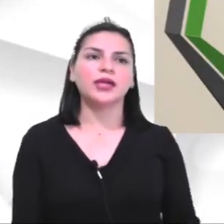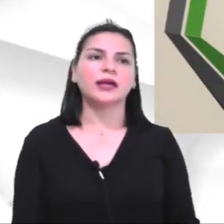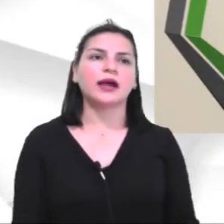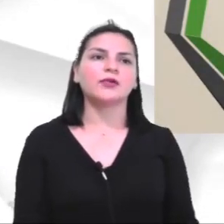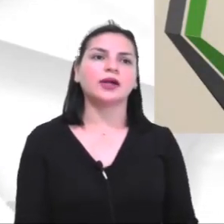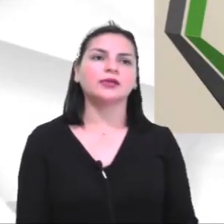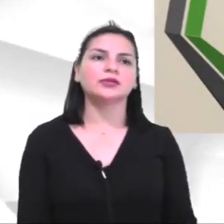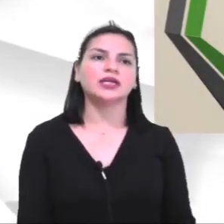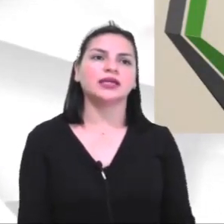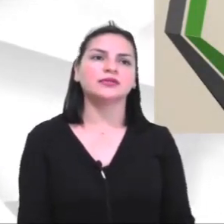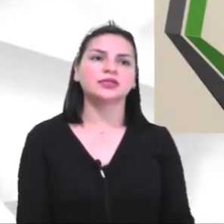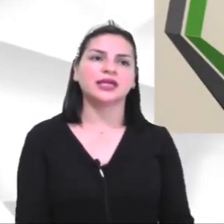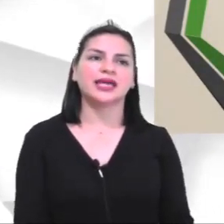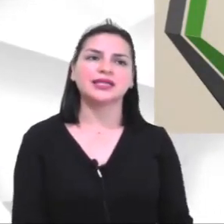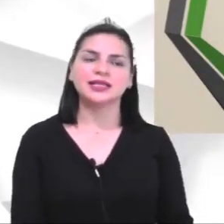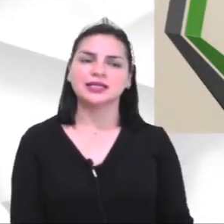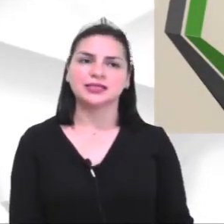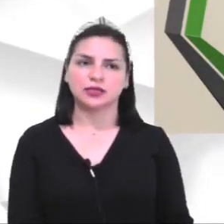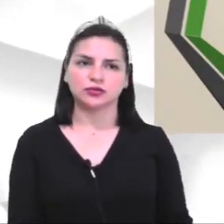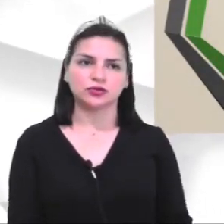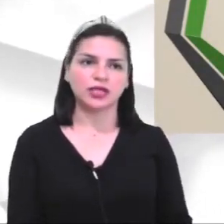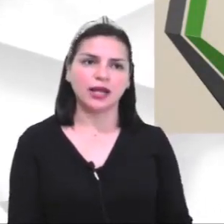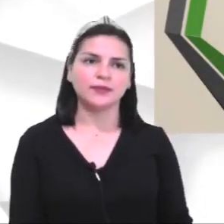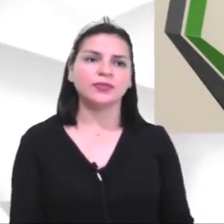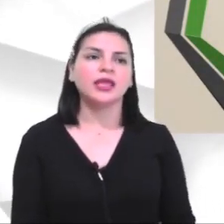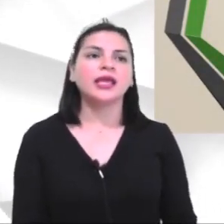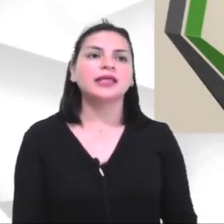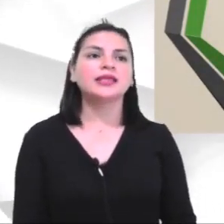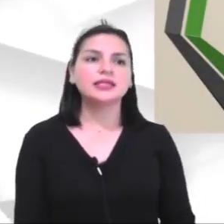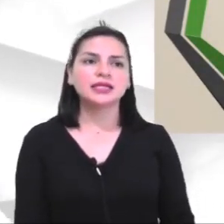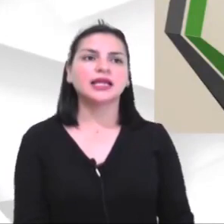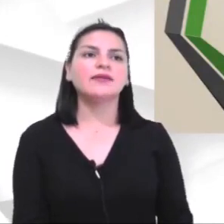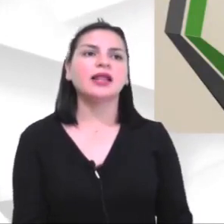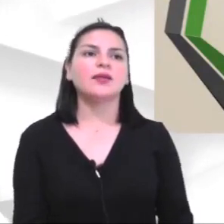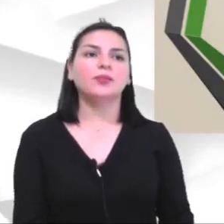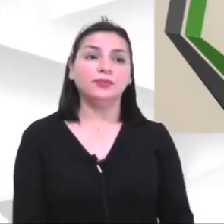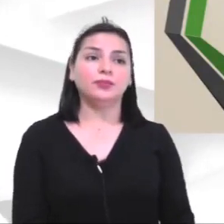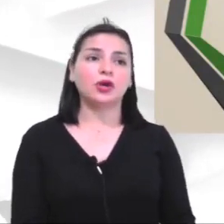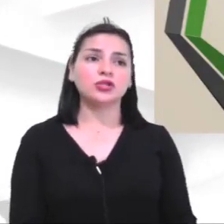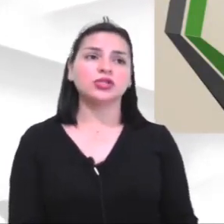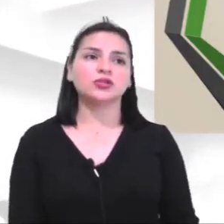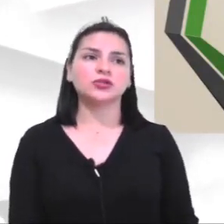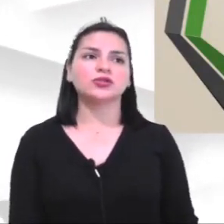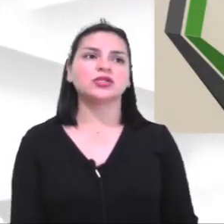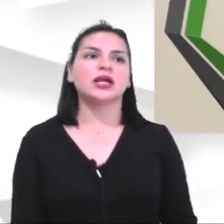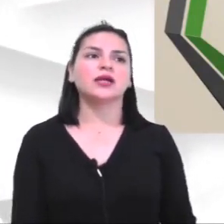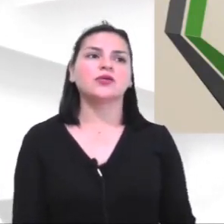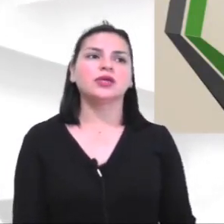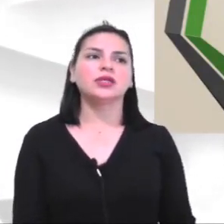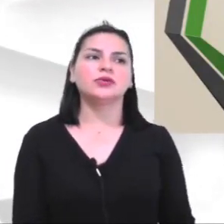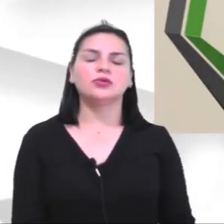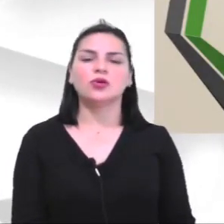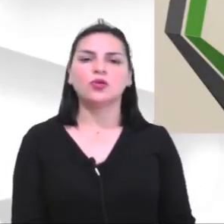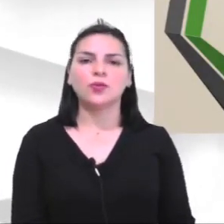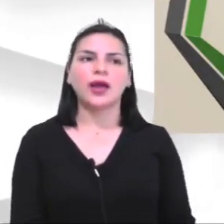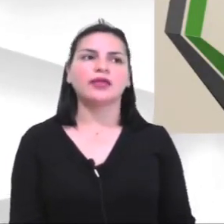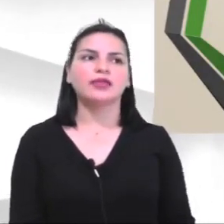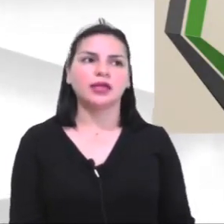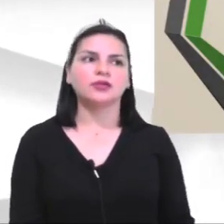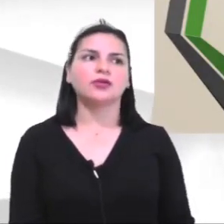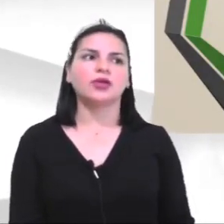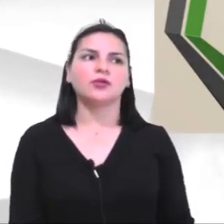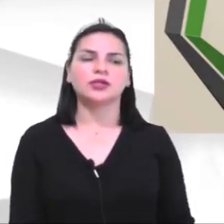Muy bien, ahora conoceremos qué es el estatus social. Describe la posición social que un individuo